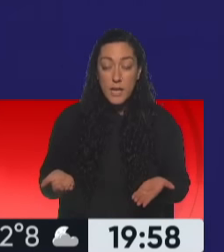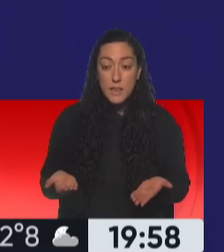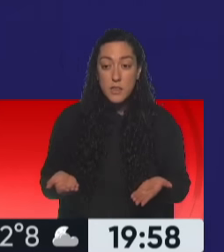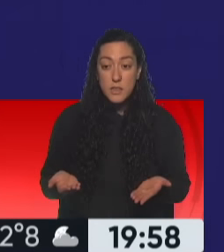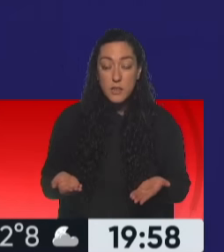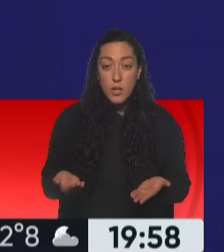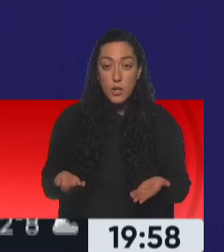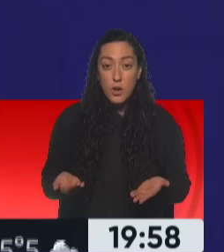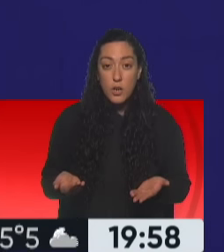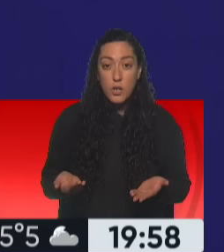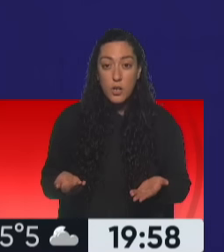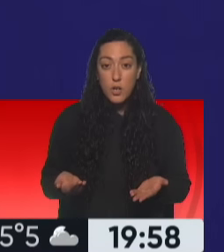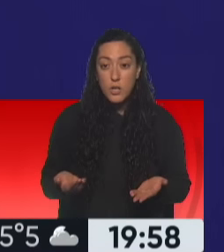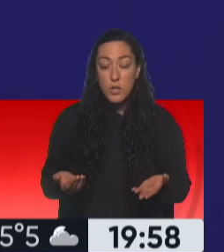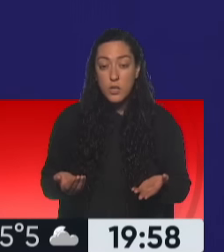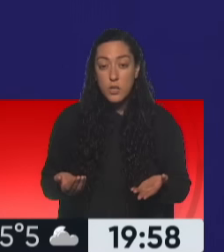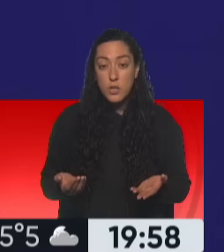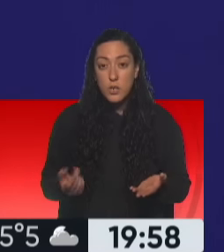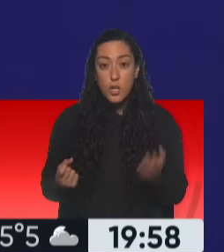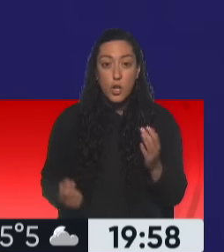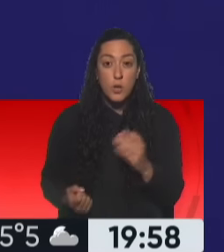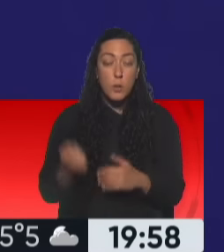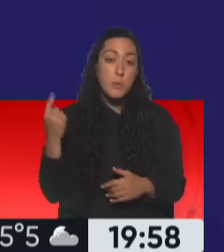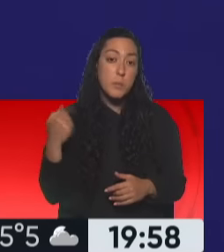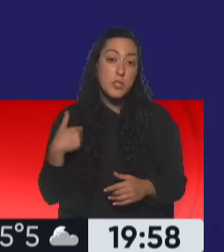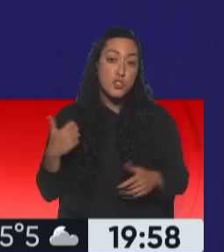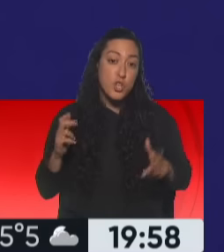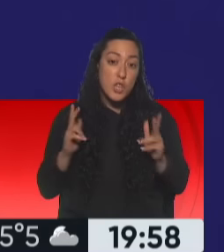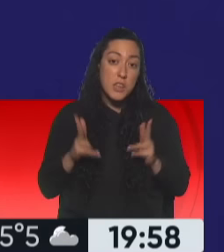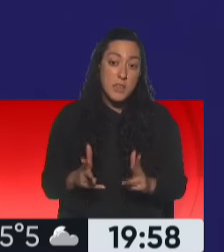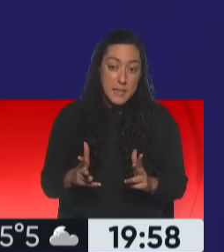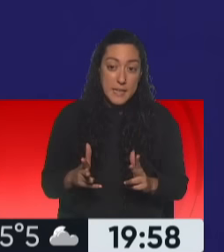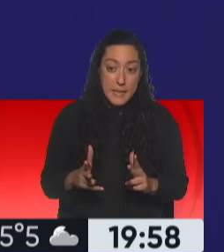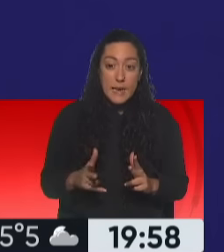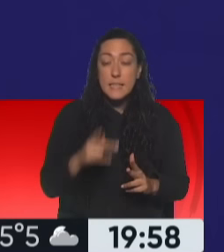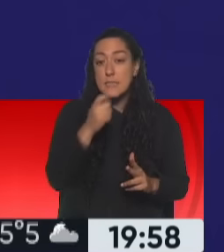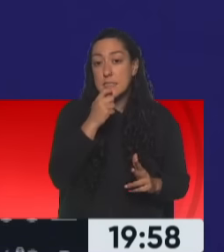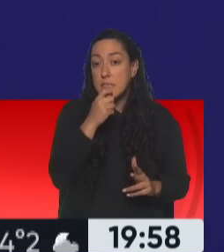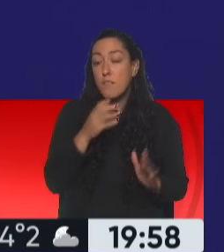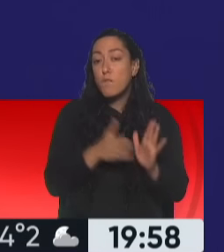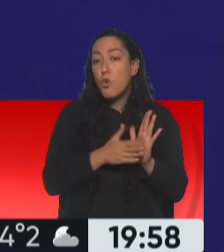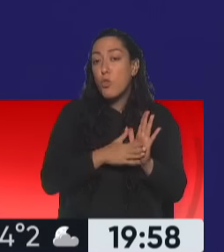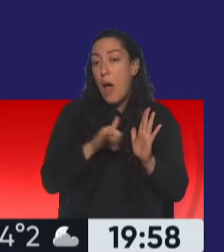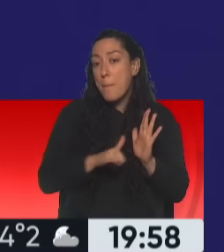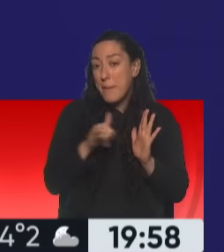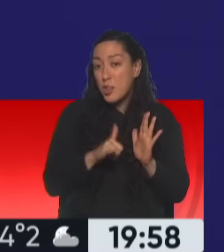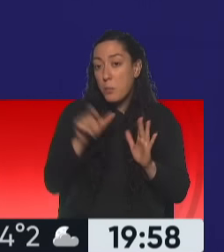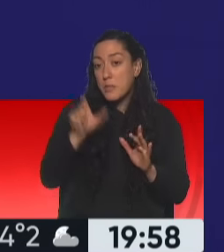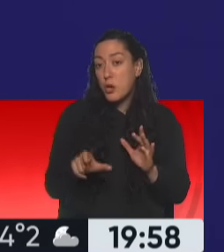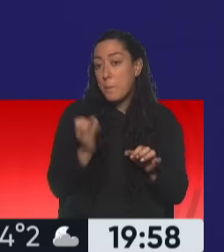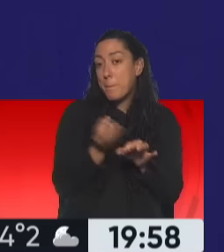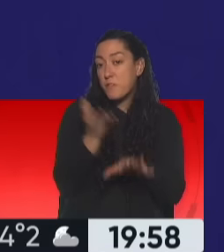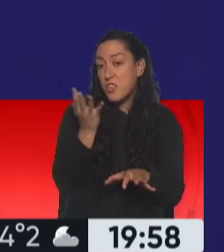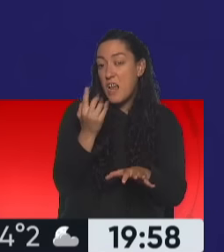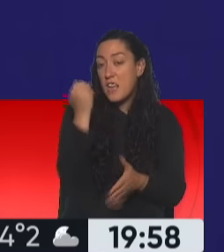Lo primero que diría es que si el fundamento que aporta un economista para decir que algo